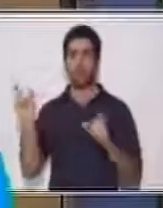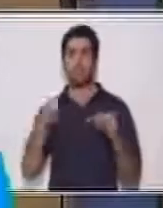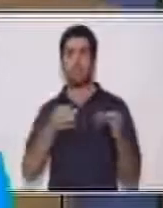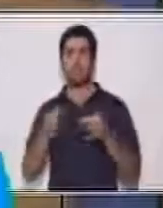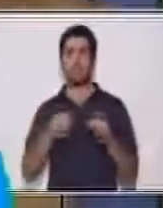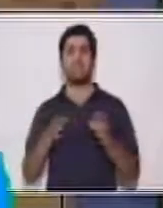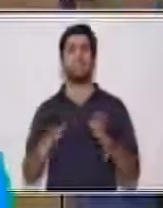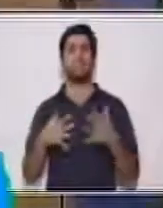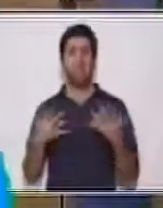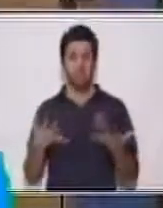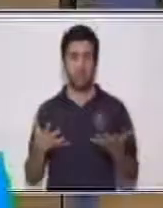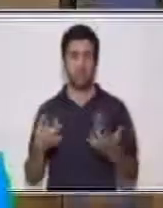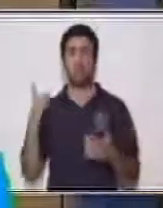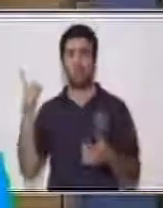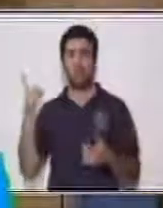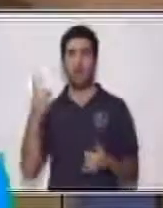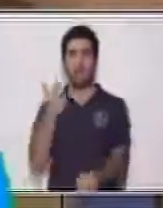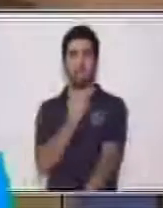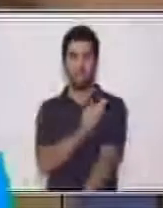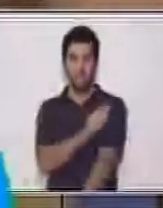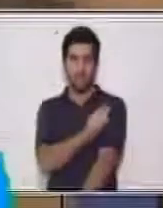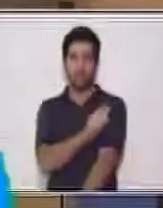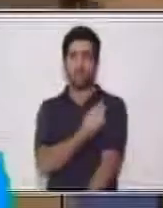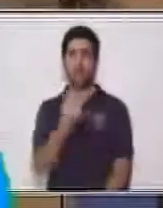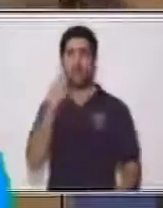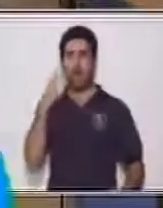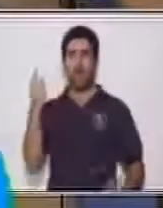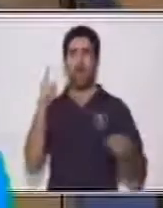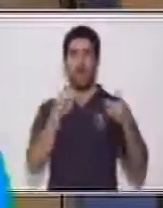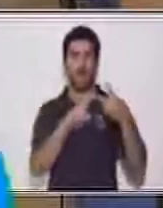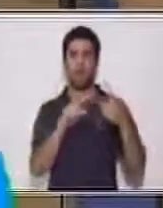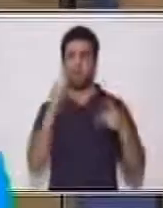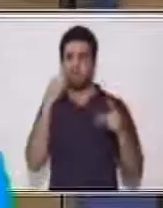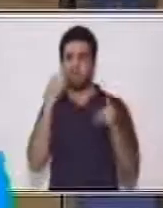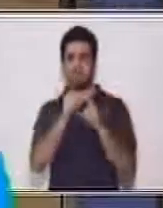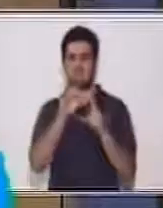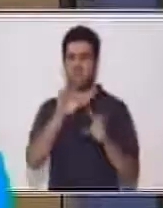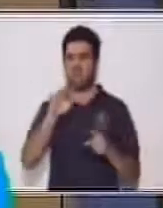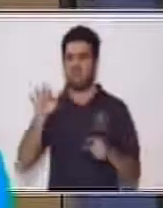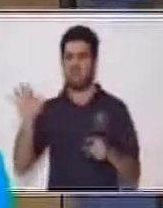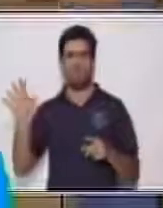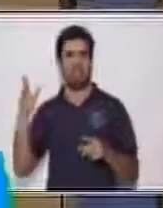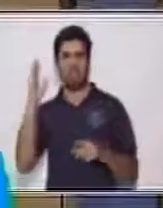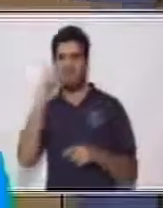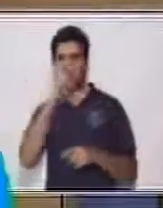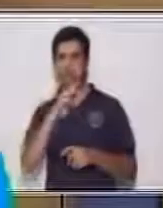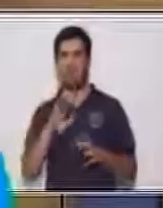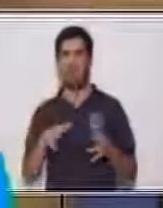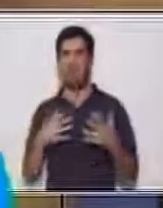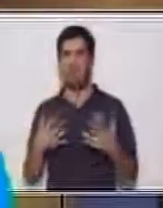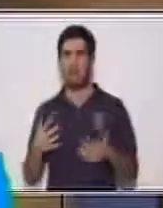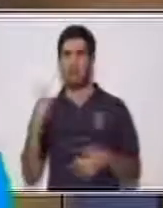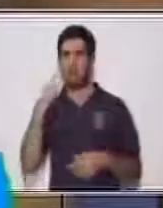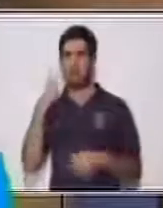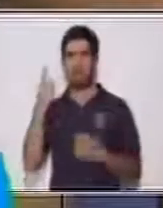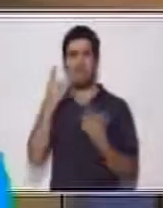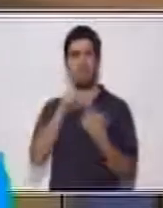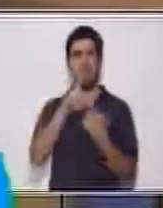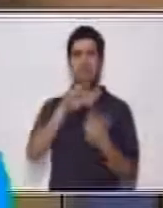ahorita están validando una vacuna. Y te has dado cuenta, acá tenemos precisamente un ejemplo de eso. Hay